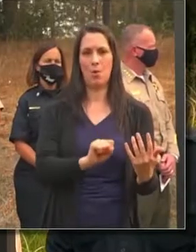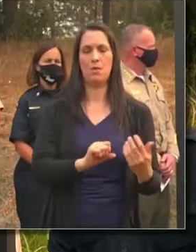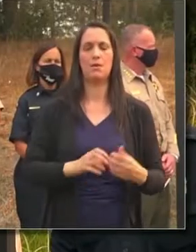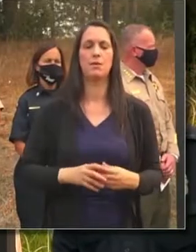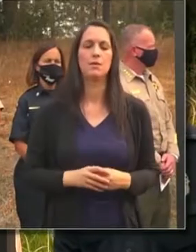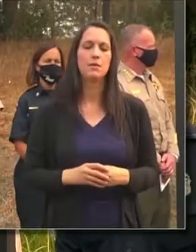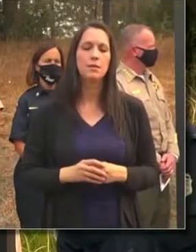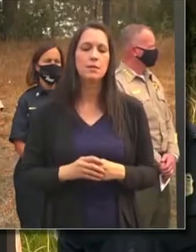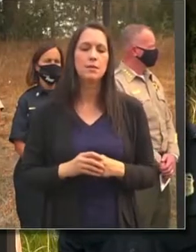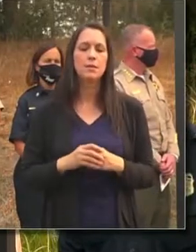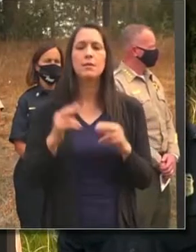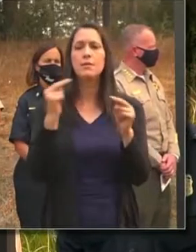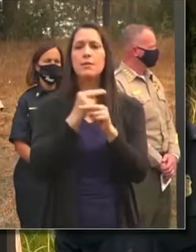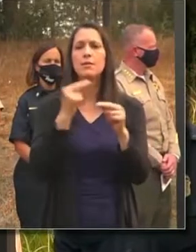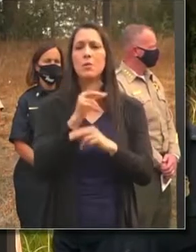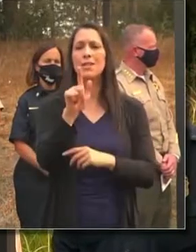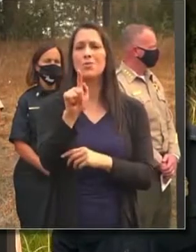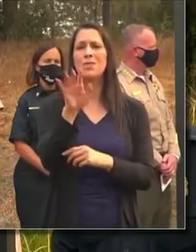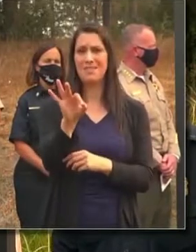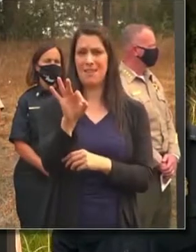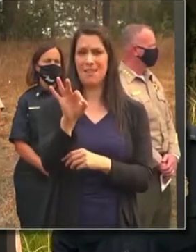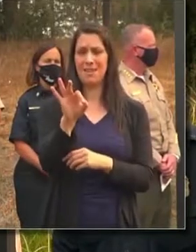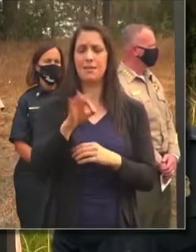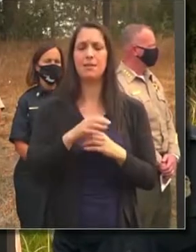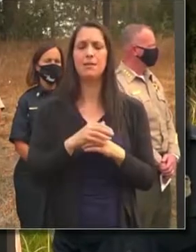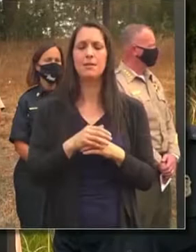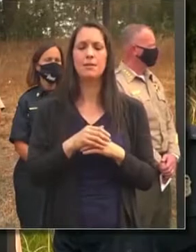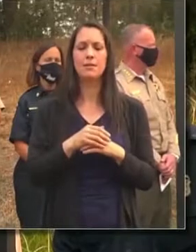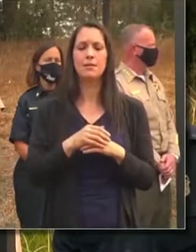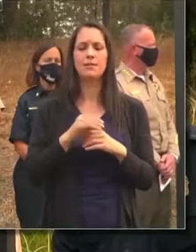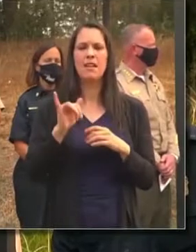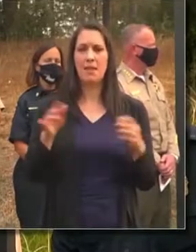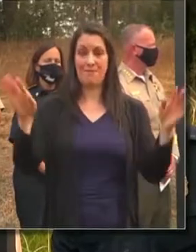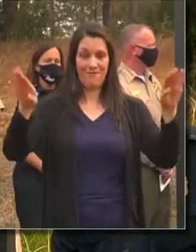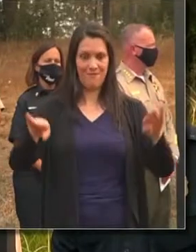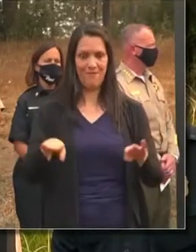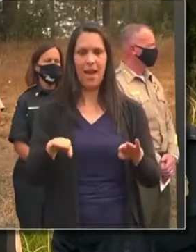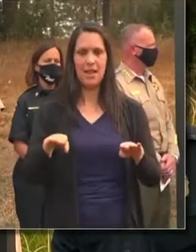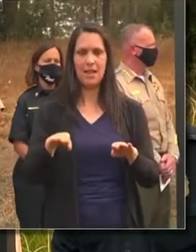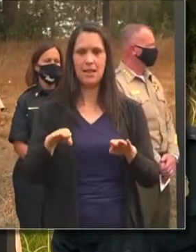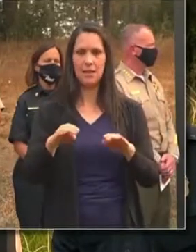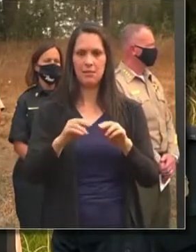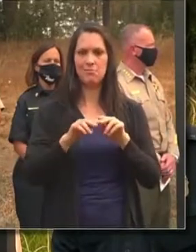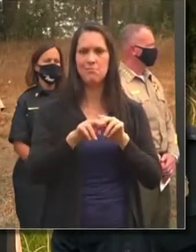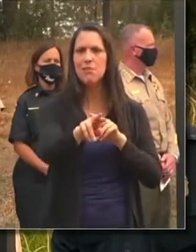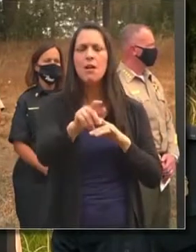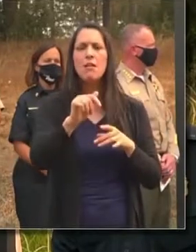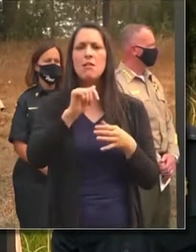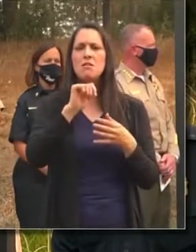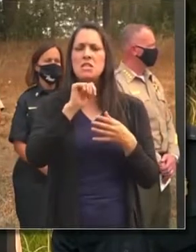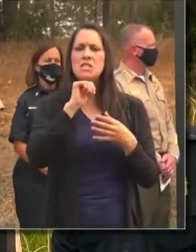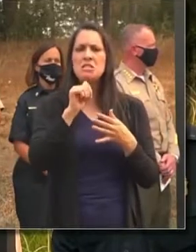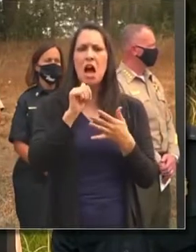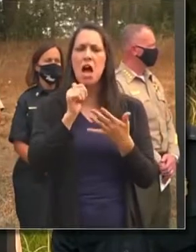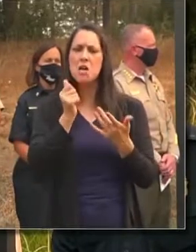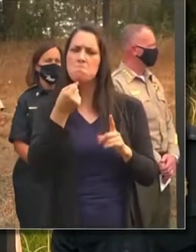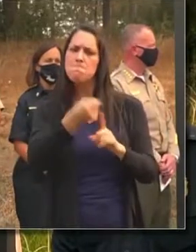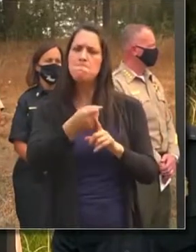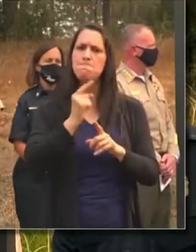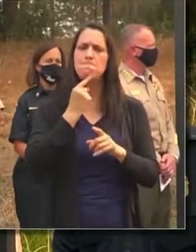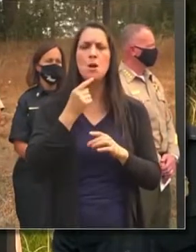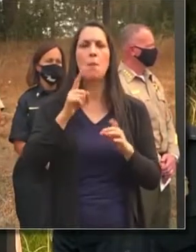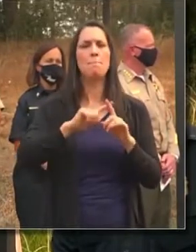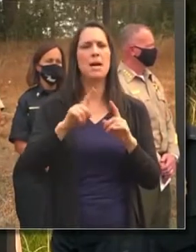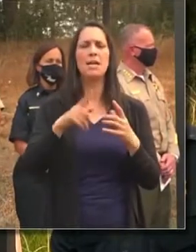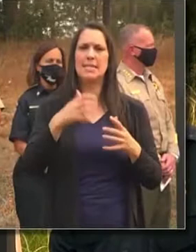allí tenemos el corredor de la carretera 29 en el piso del valle que no tiene impacto directo pero todavía hay mucho calor en